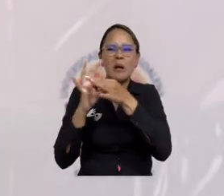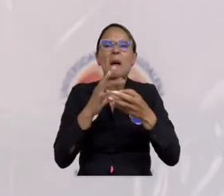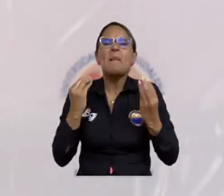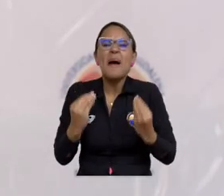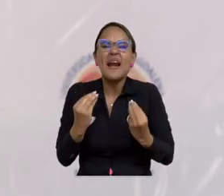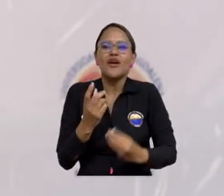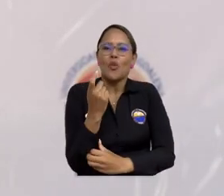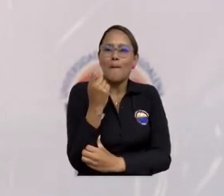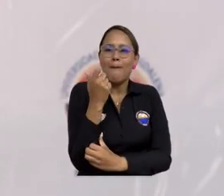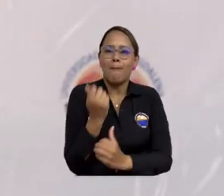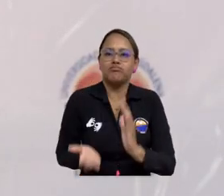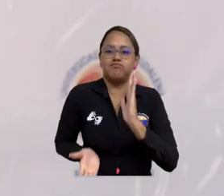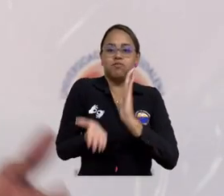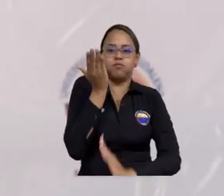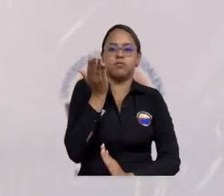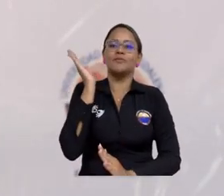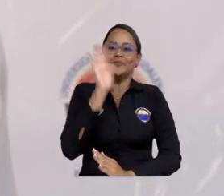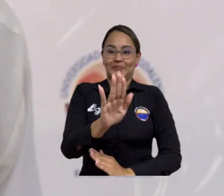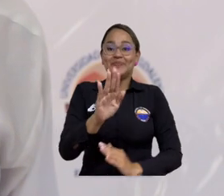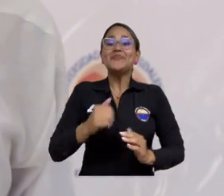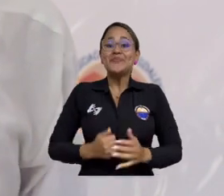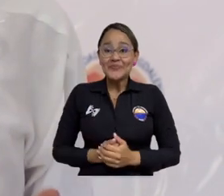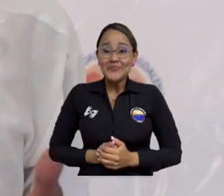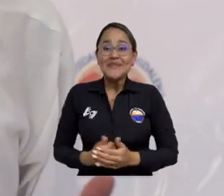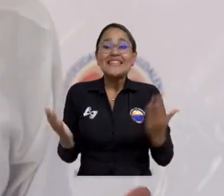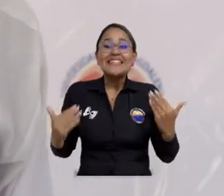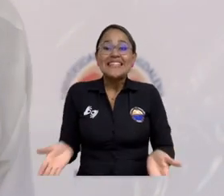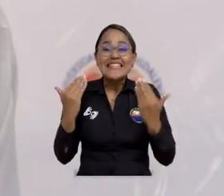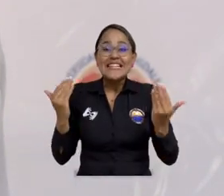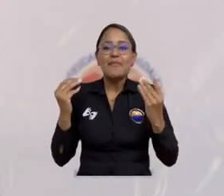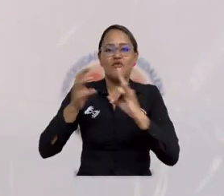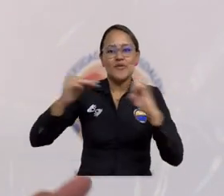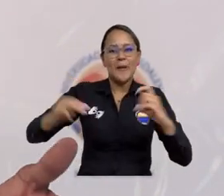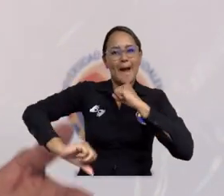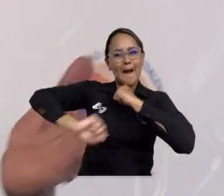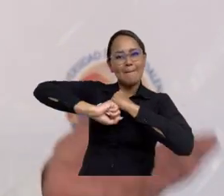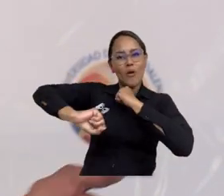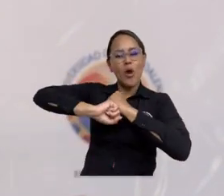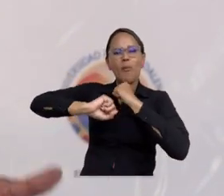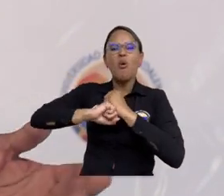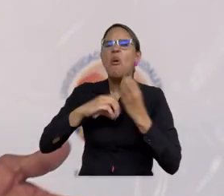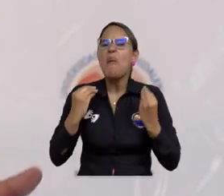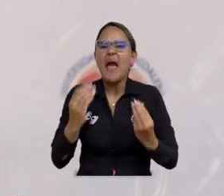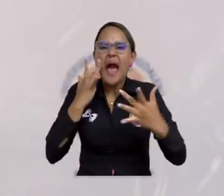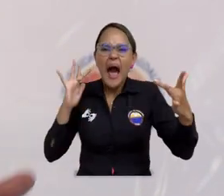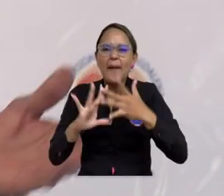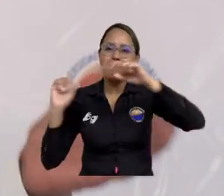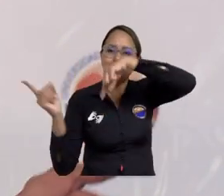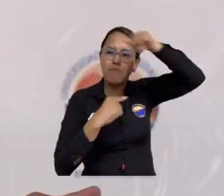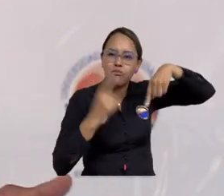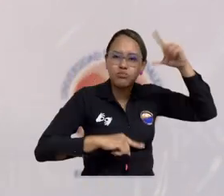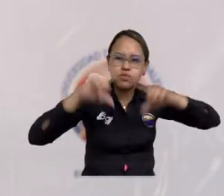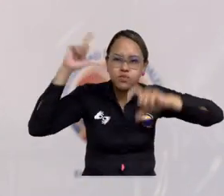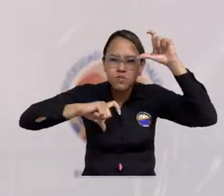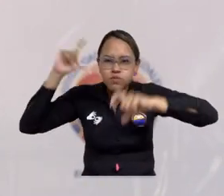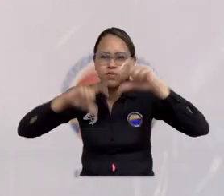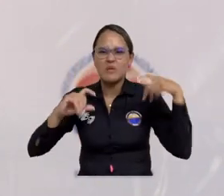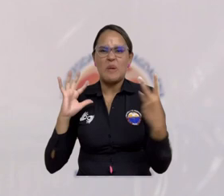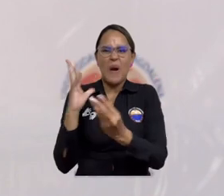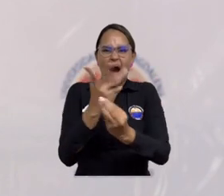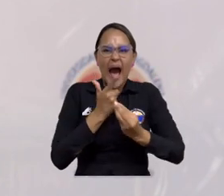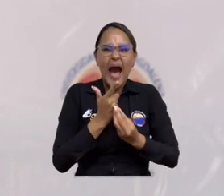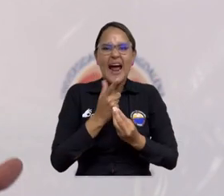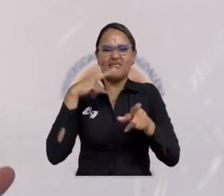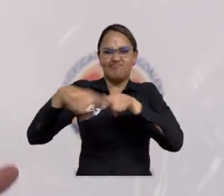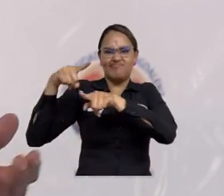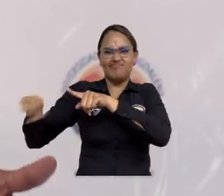la universidad, que es la que nos está capacitando para efectos de turismo y artesanía. En cuanto a